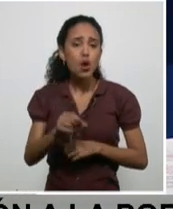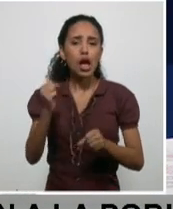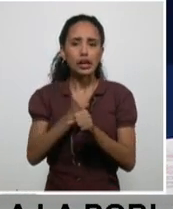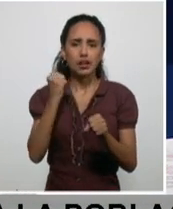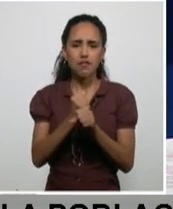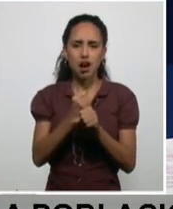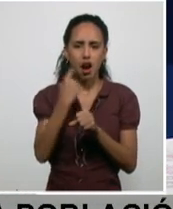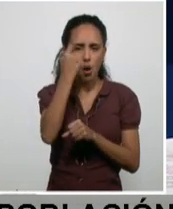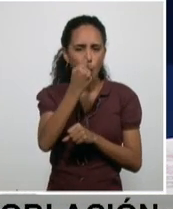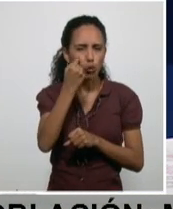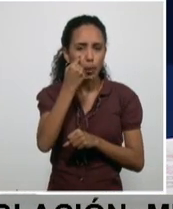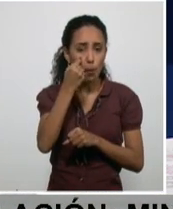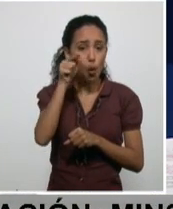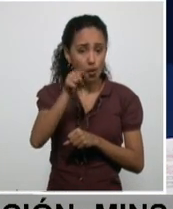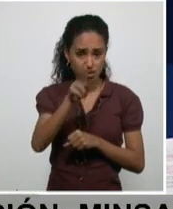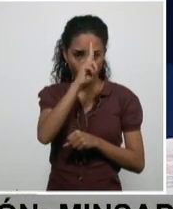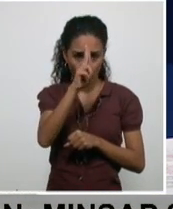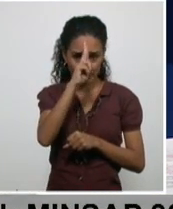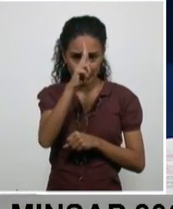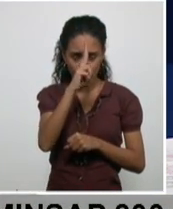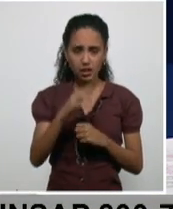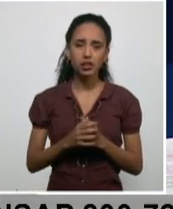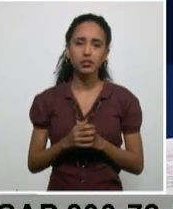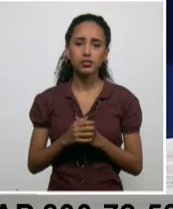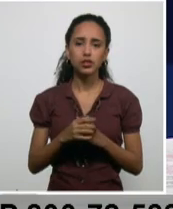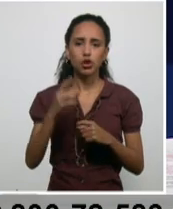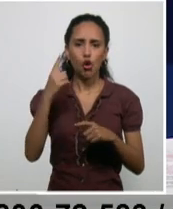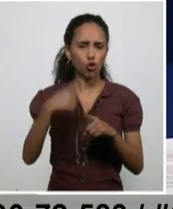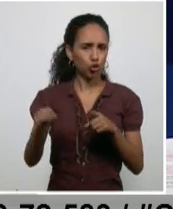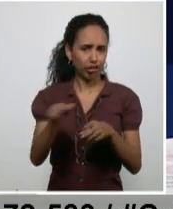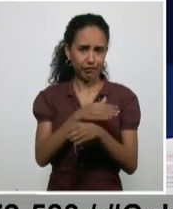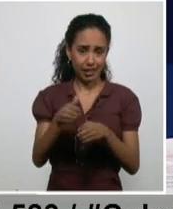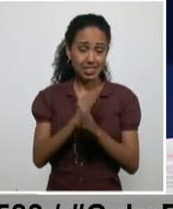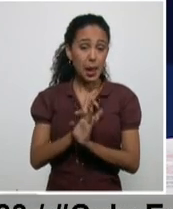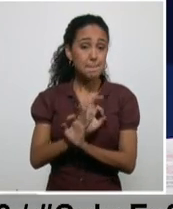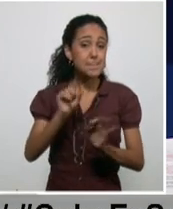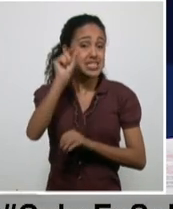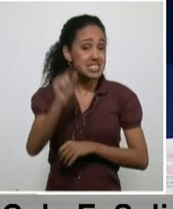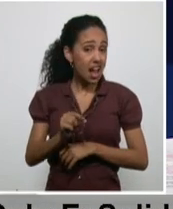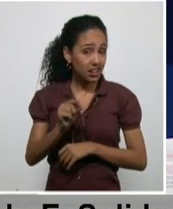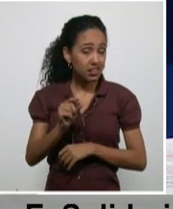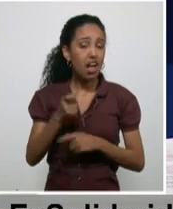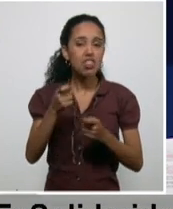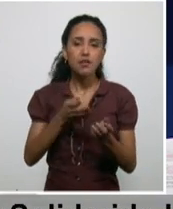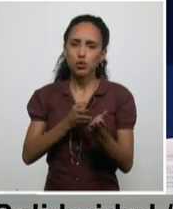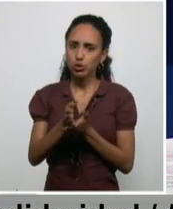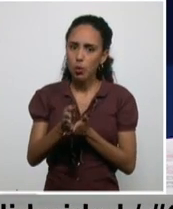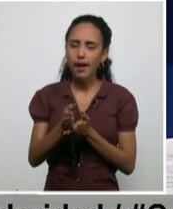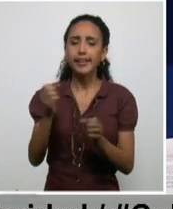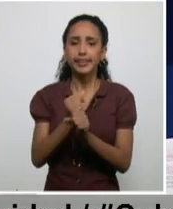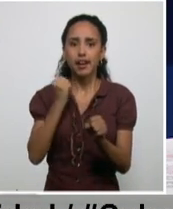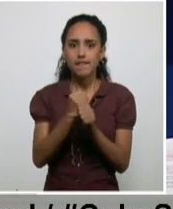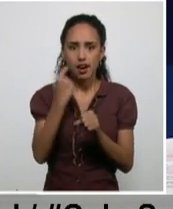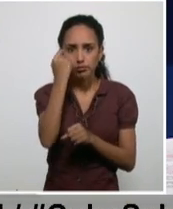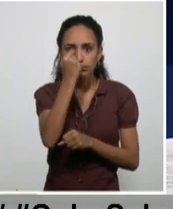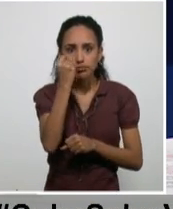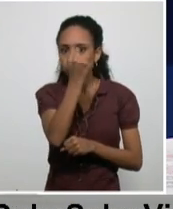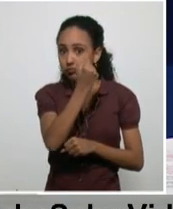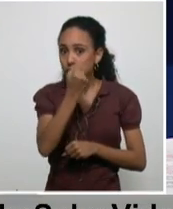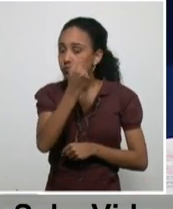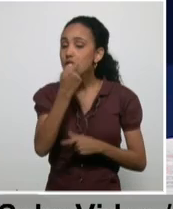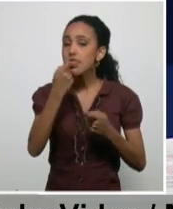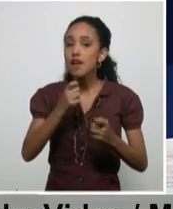de oftalmología, los técnicos de optometría, que tienen que trabajar con los ojos, y que ahí